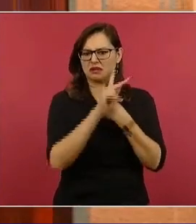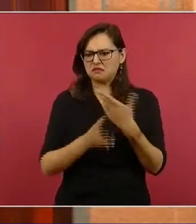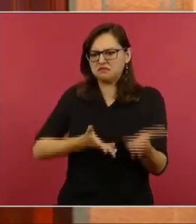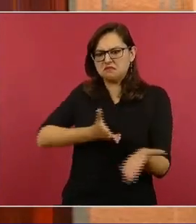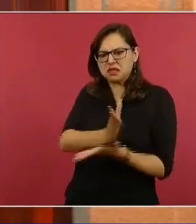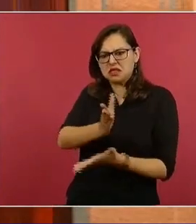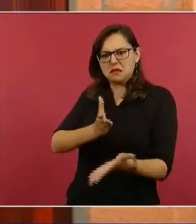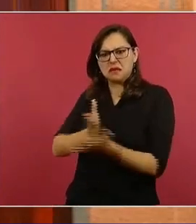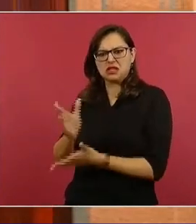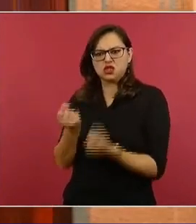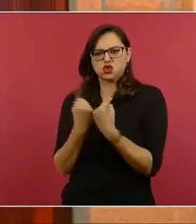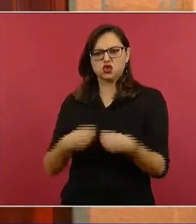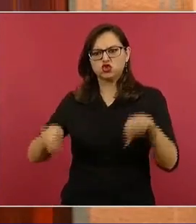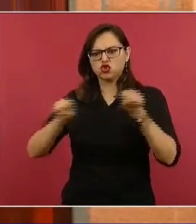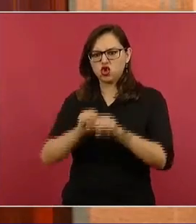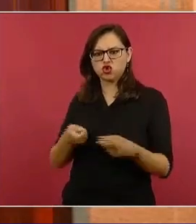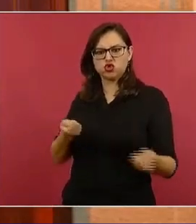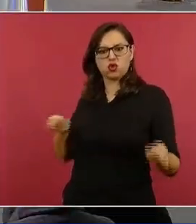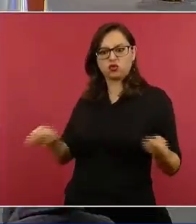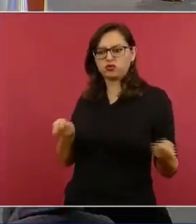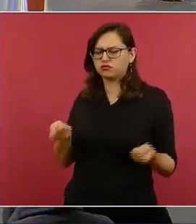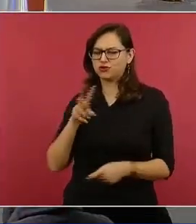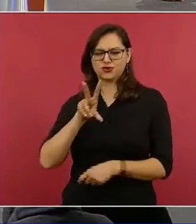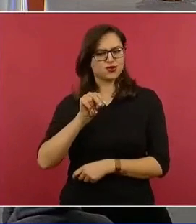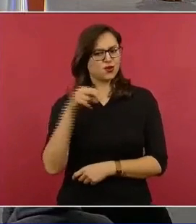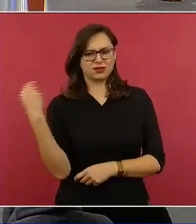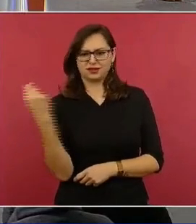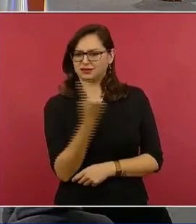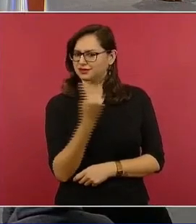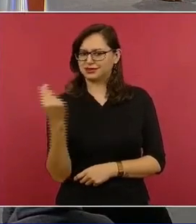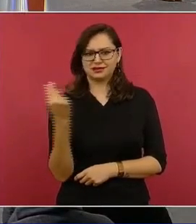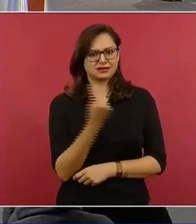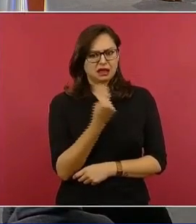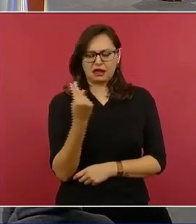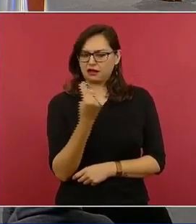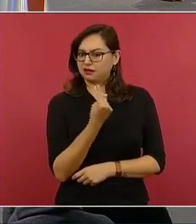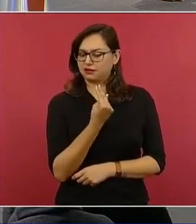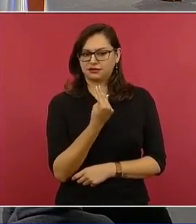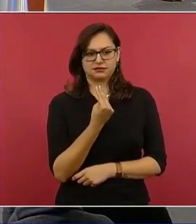empresas públicas para apoyarnos.